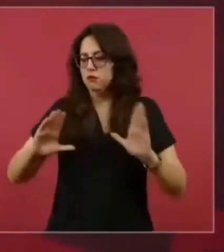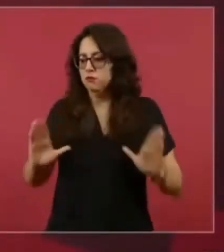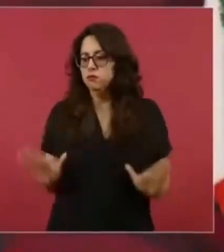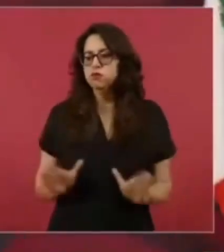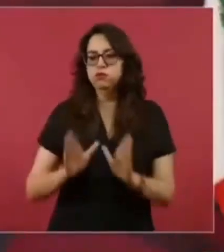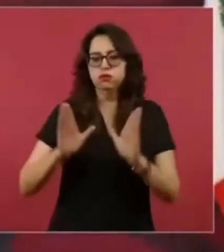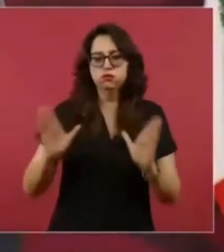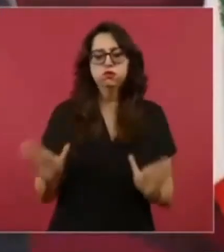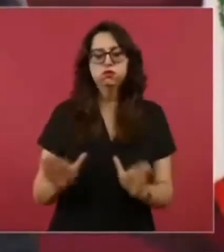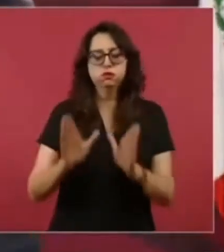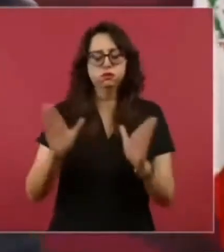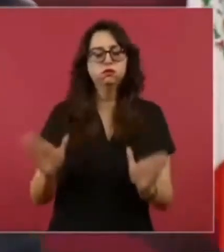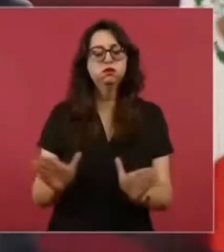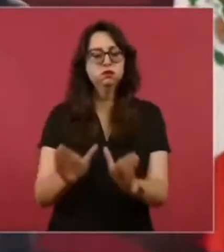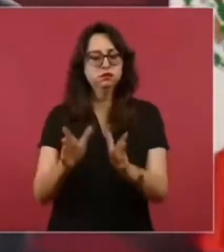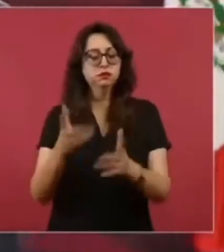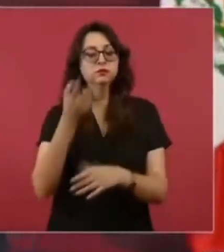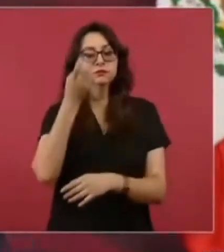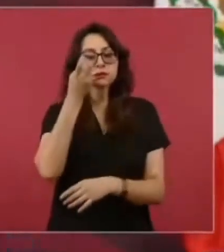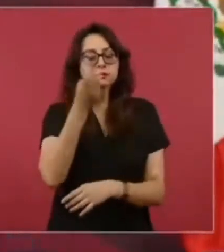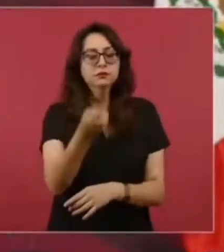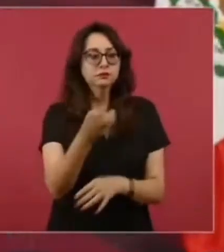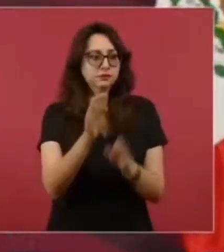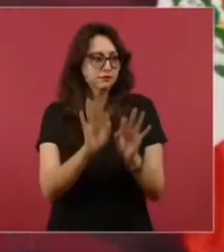y es